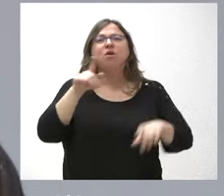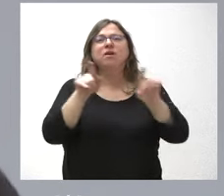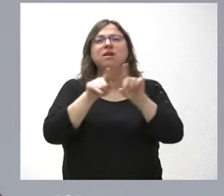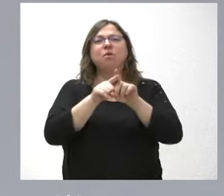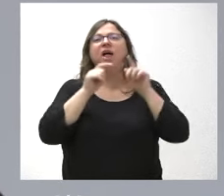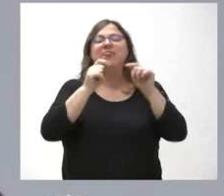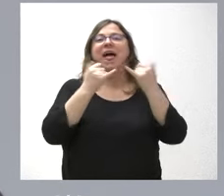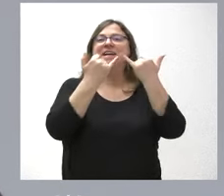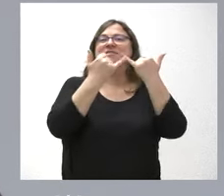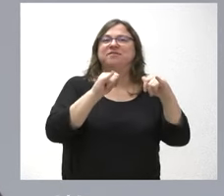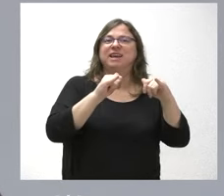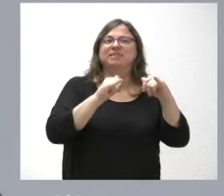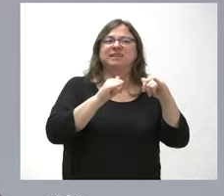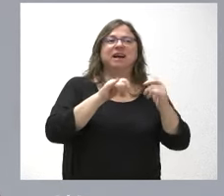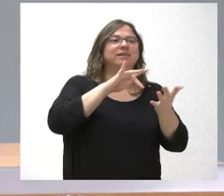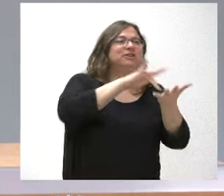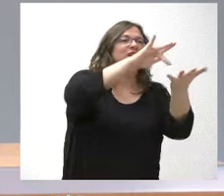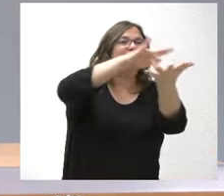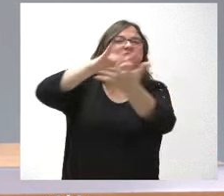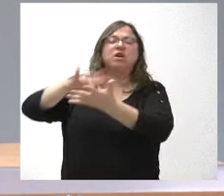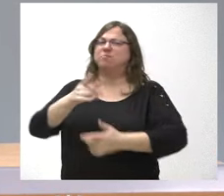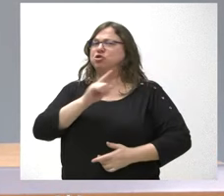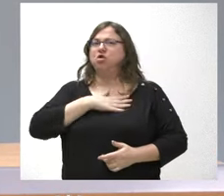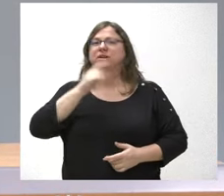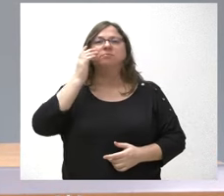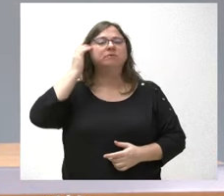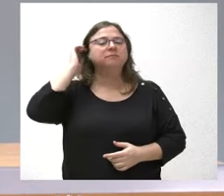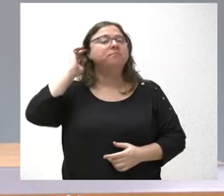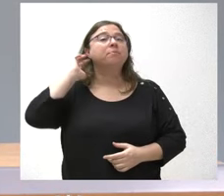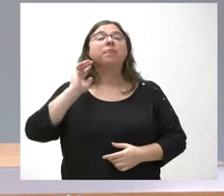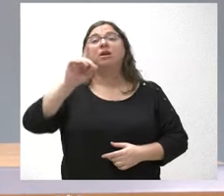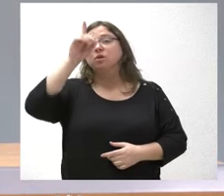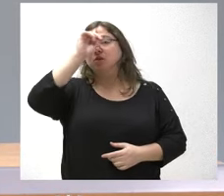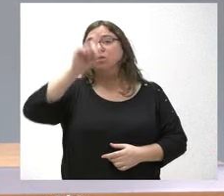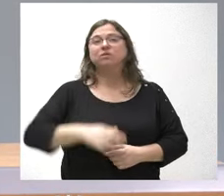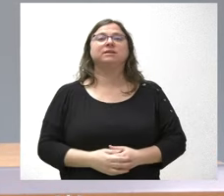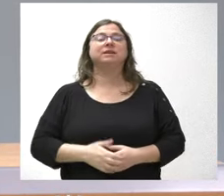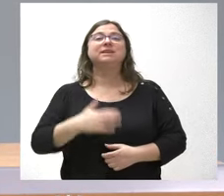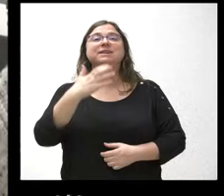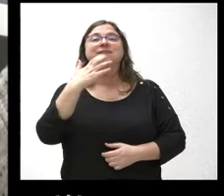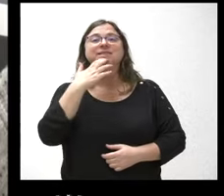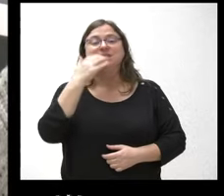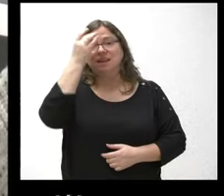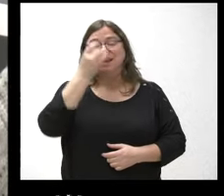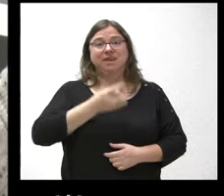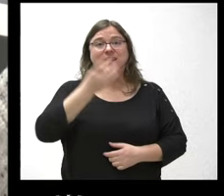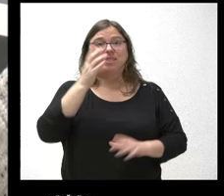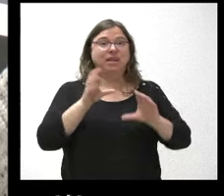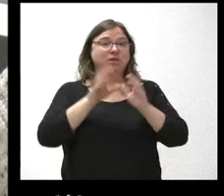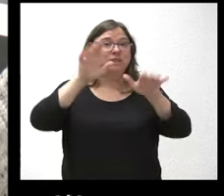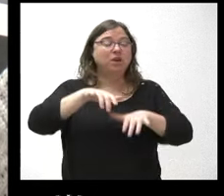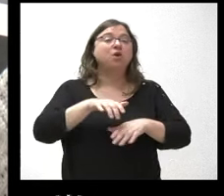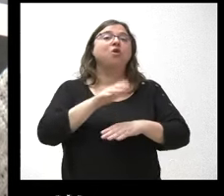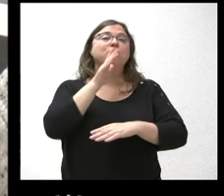la fiesta en una fiesta itinerante. No sé si toma la iniciativa la Junta, porque la Fundación Castilla y